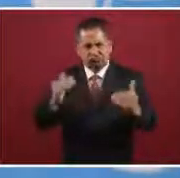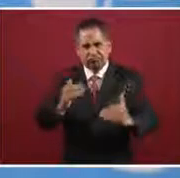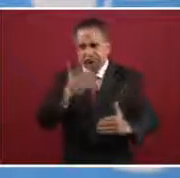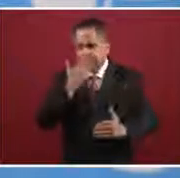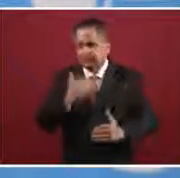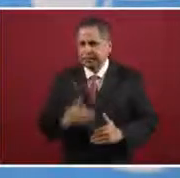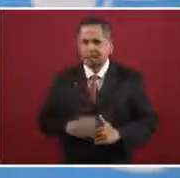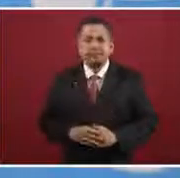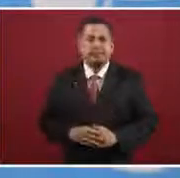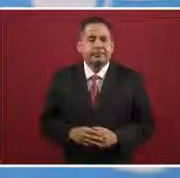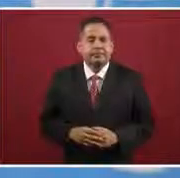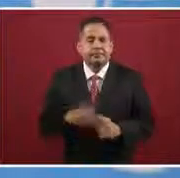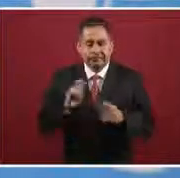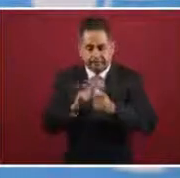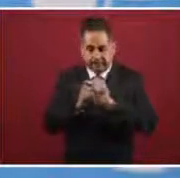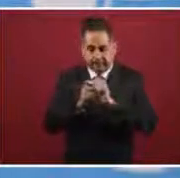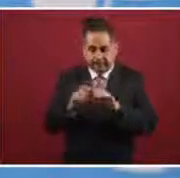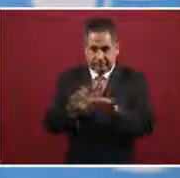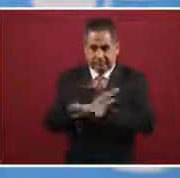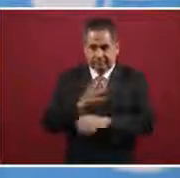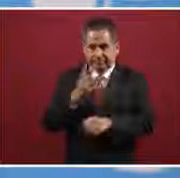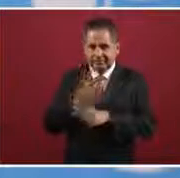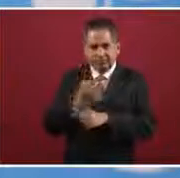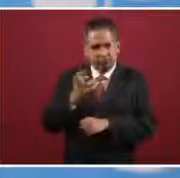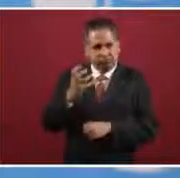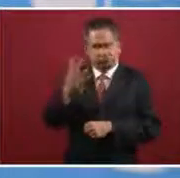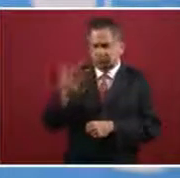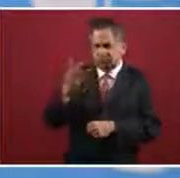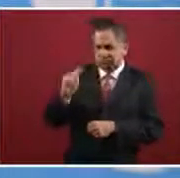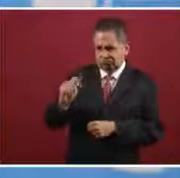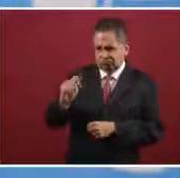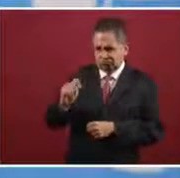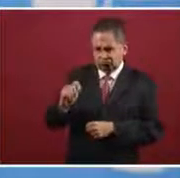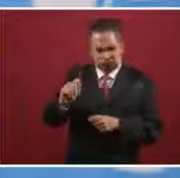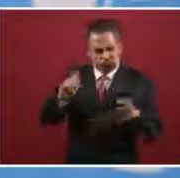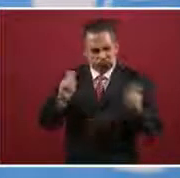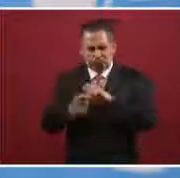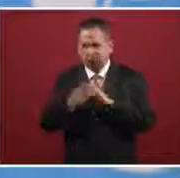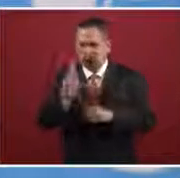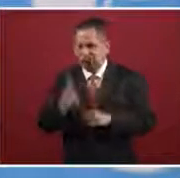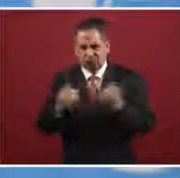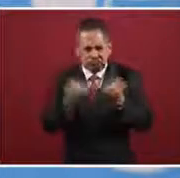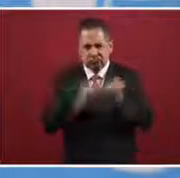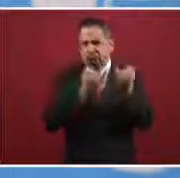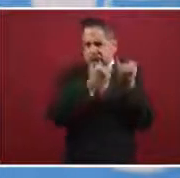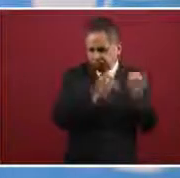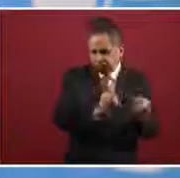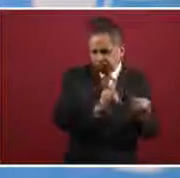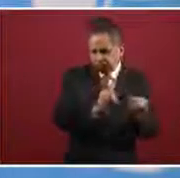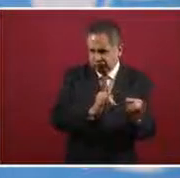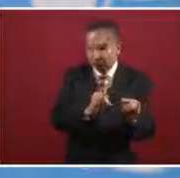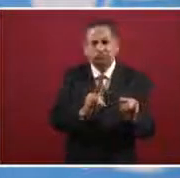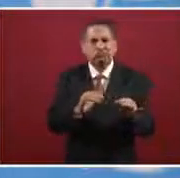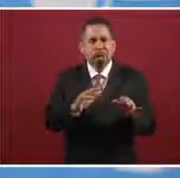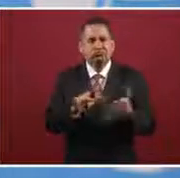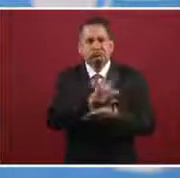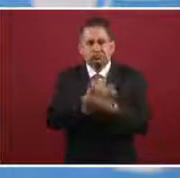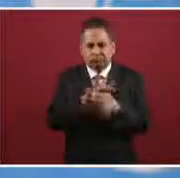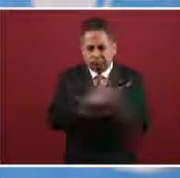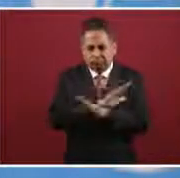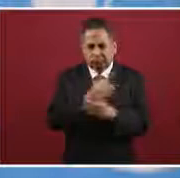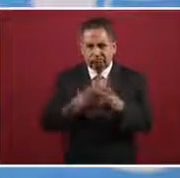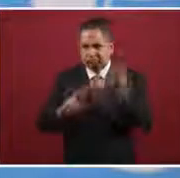Esta es una transformación igual de profunda como lo fue la independencia, la reforma y